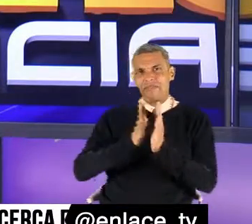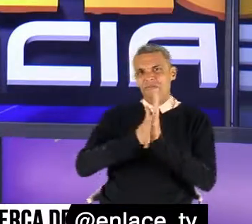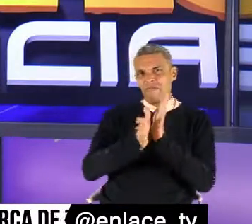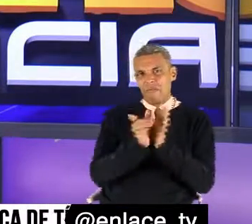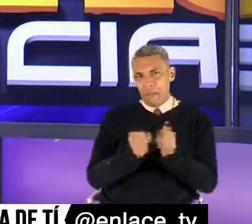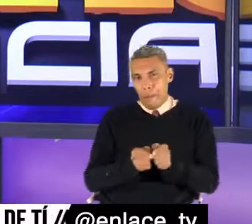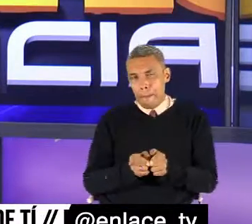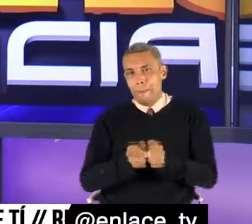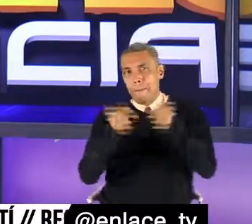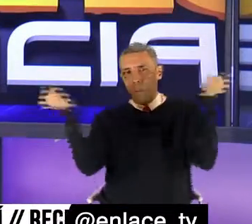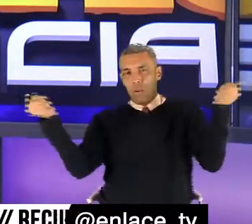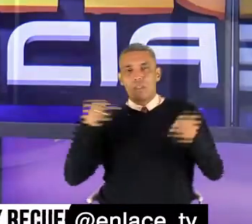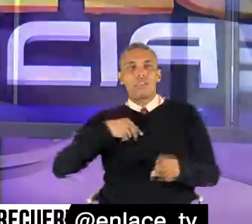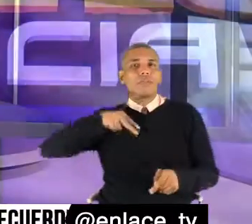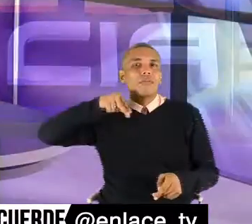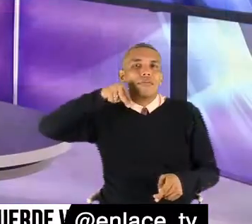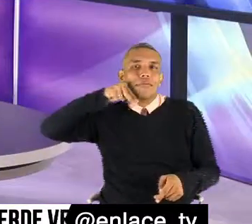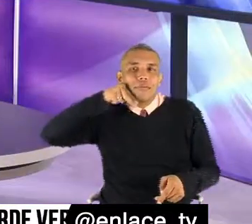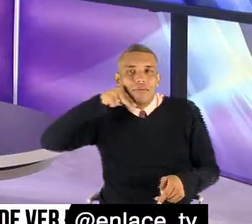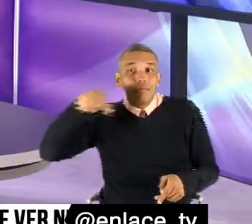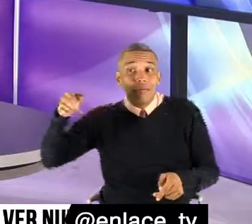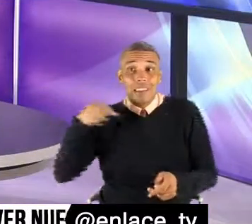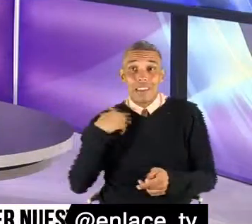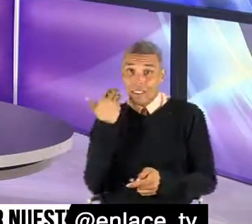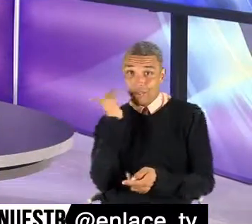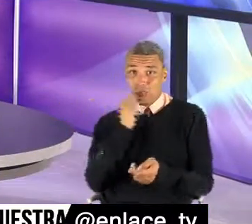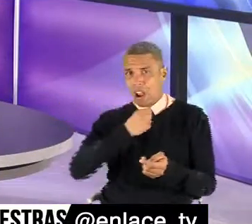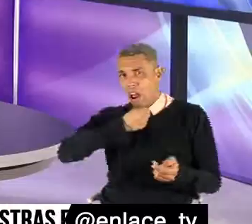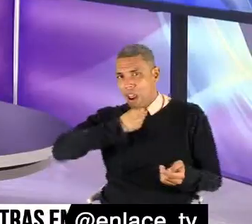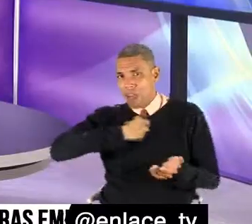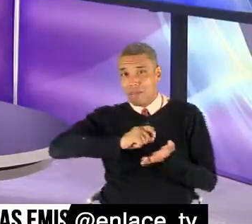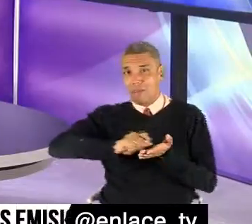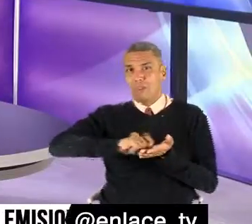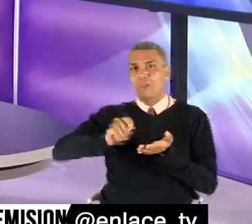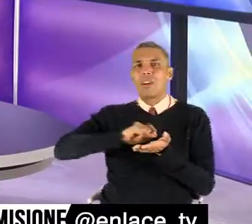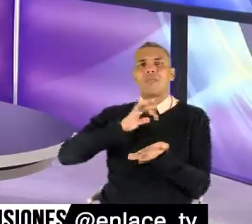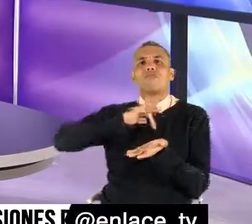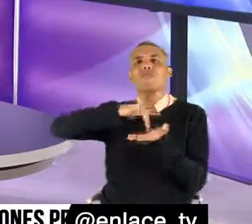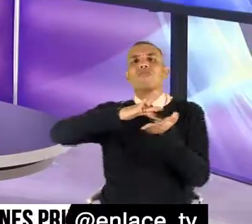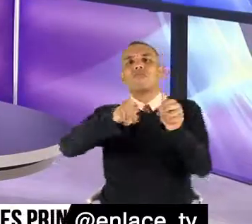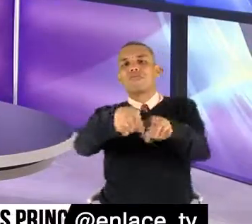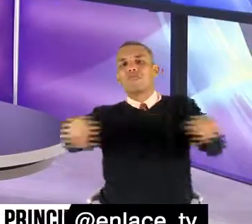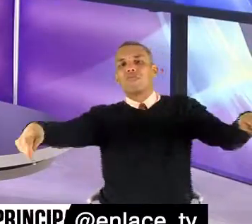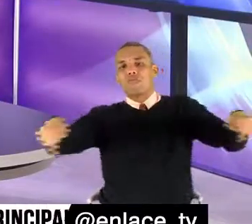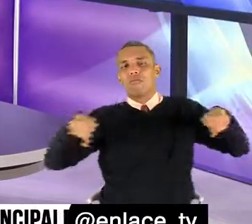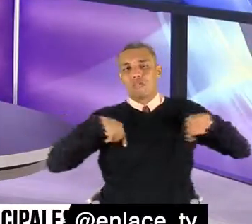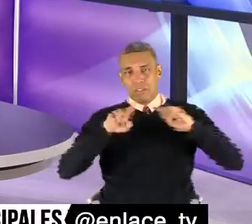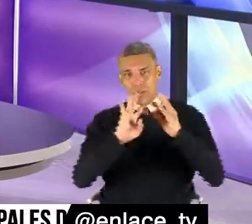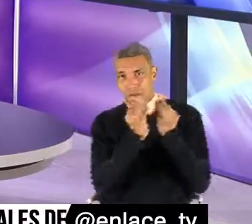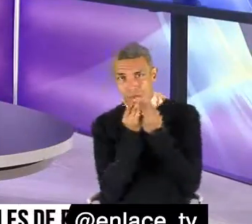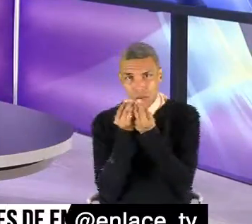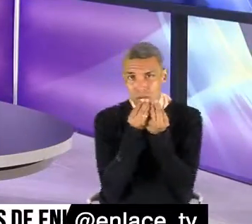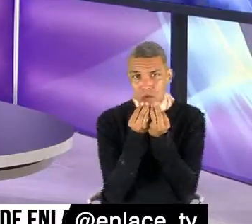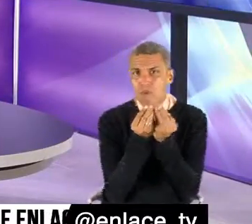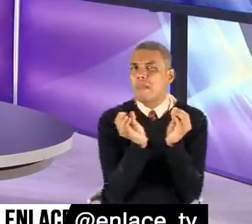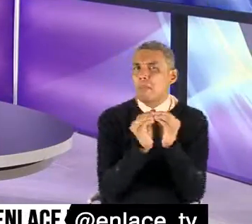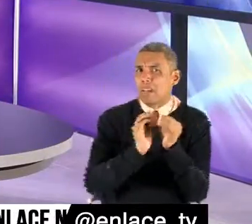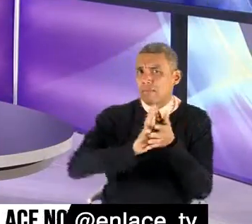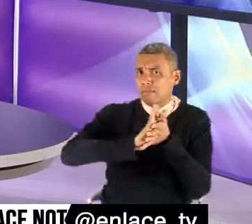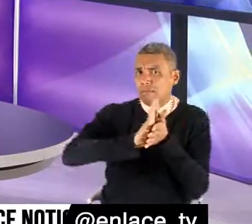se encuentra desde la Corporación Edilicia. Neila, con las muy buenas tardes y adelante con los detalles.